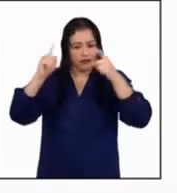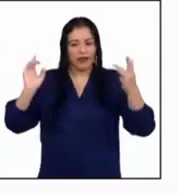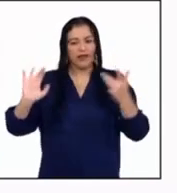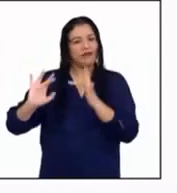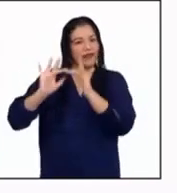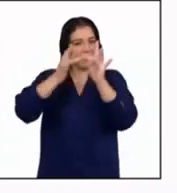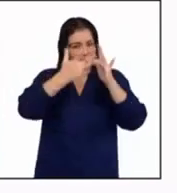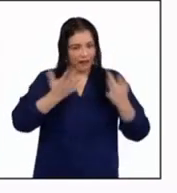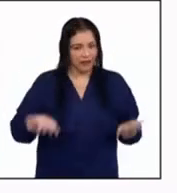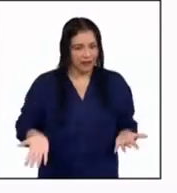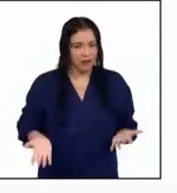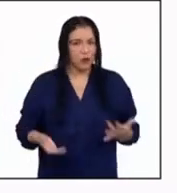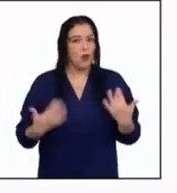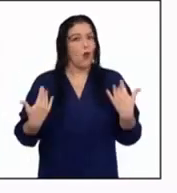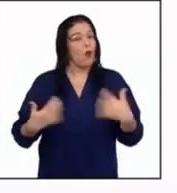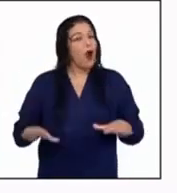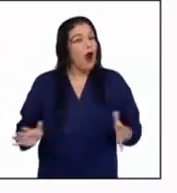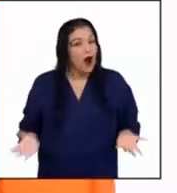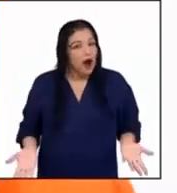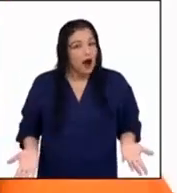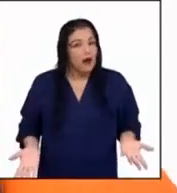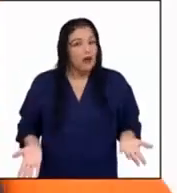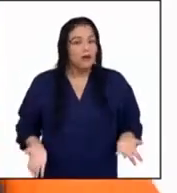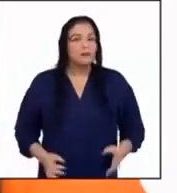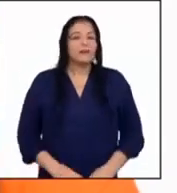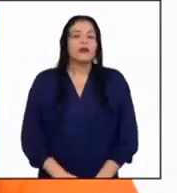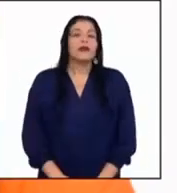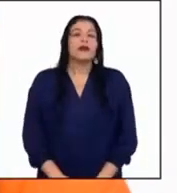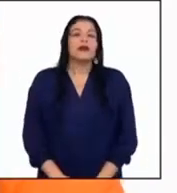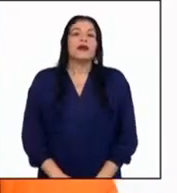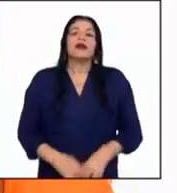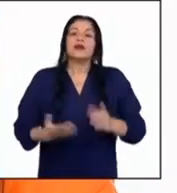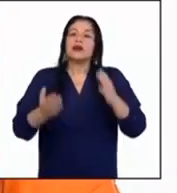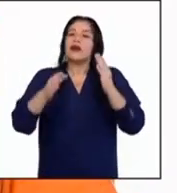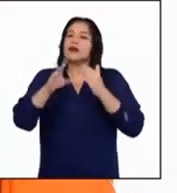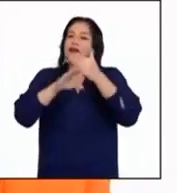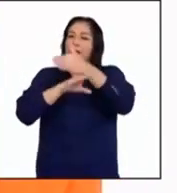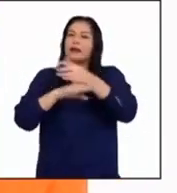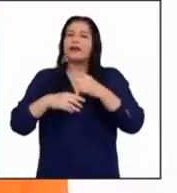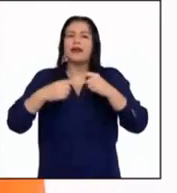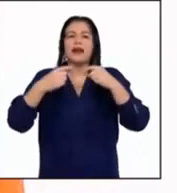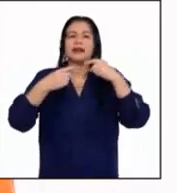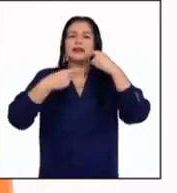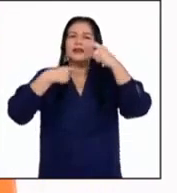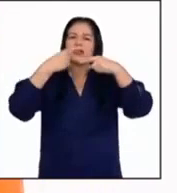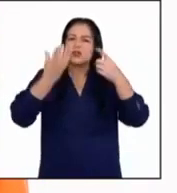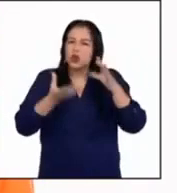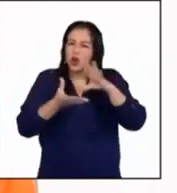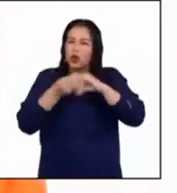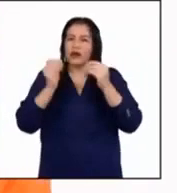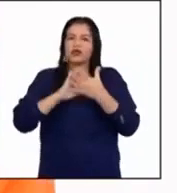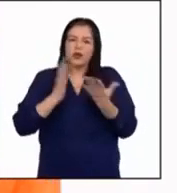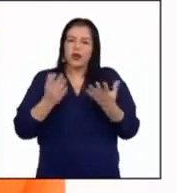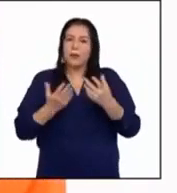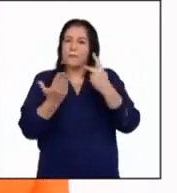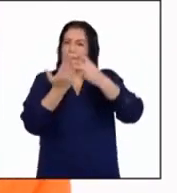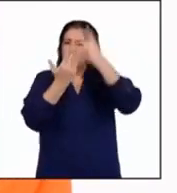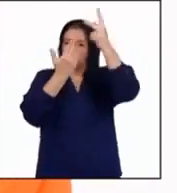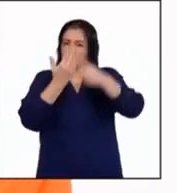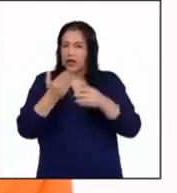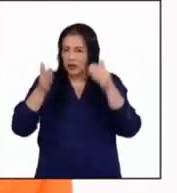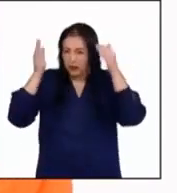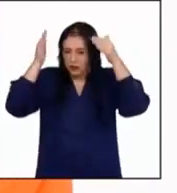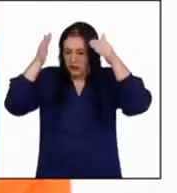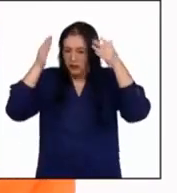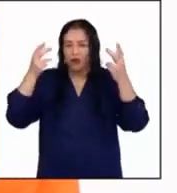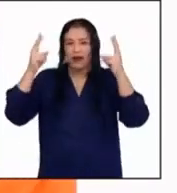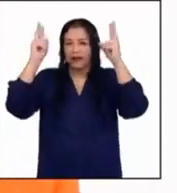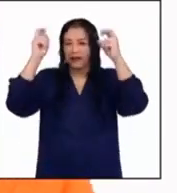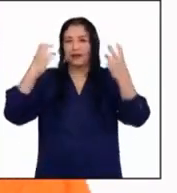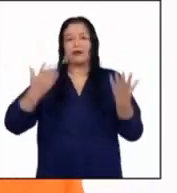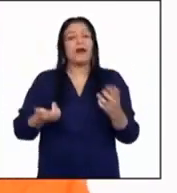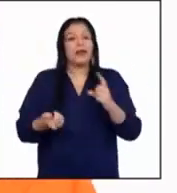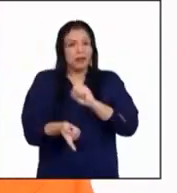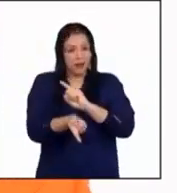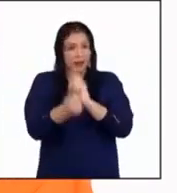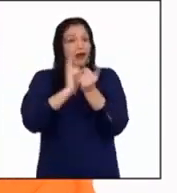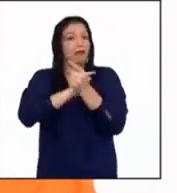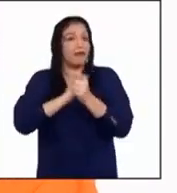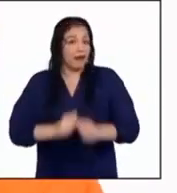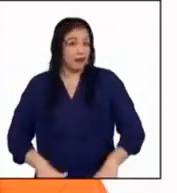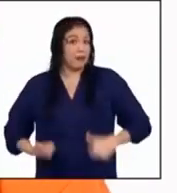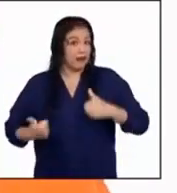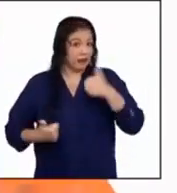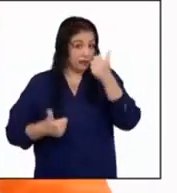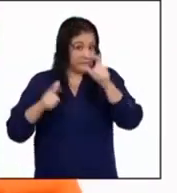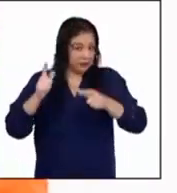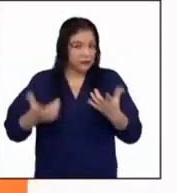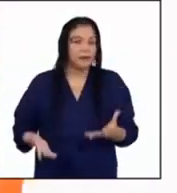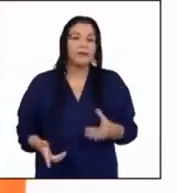de acopio. A través de estas historias sobre proyectos de cambio, Jaime nos menciona que así como estas